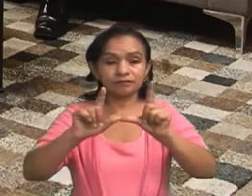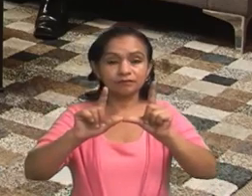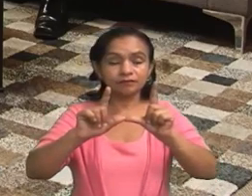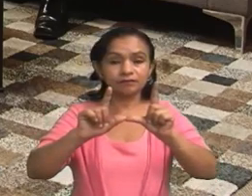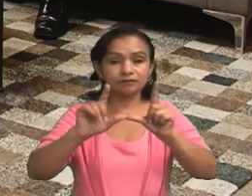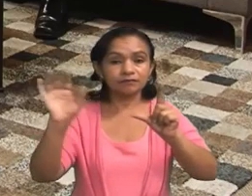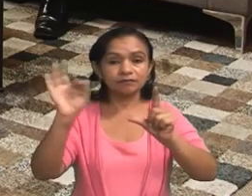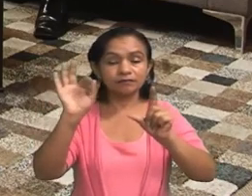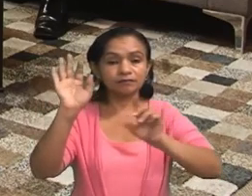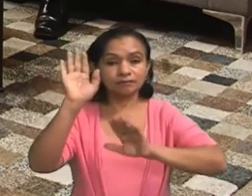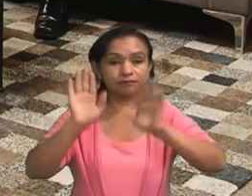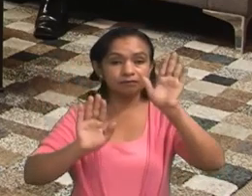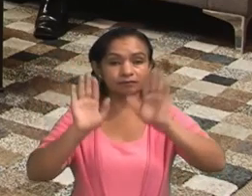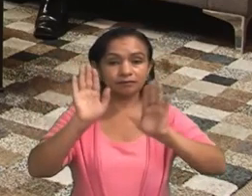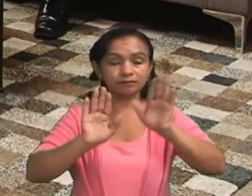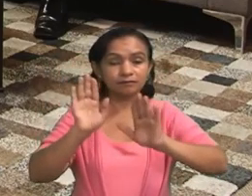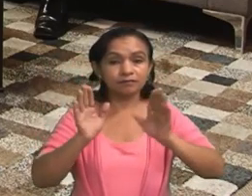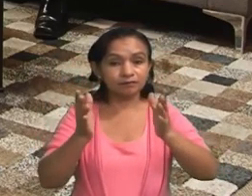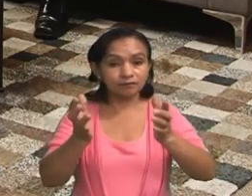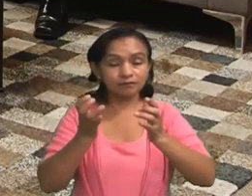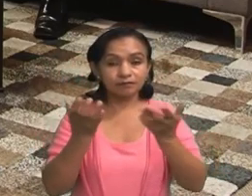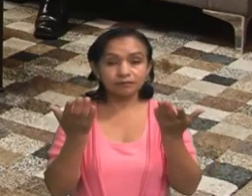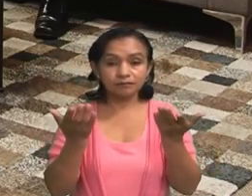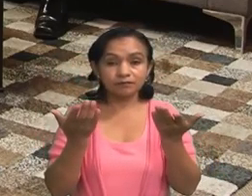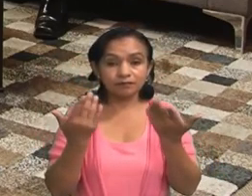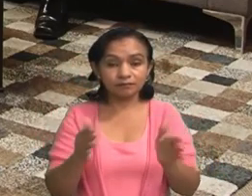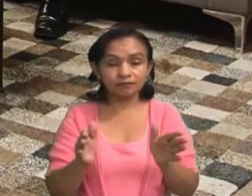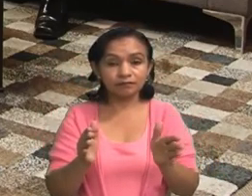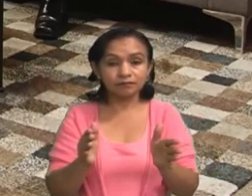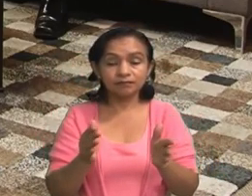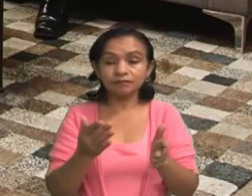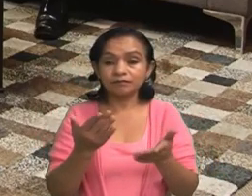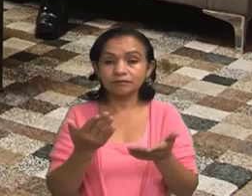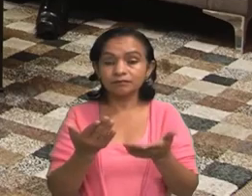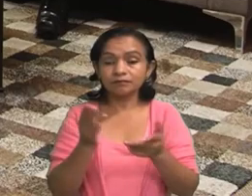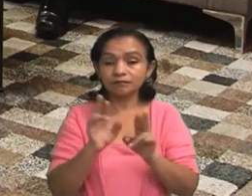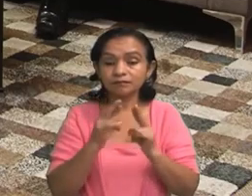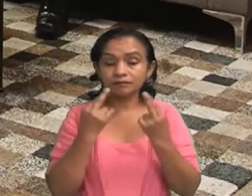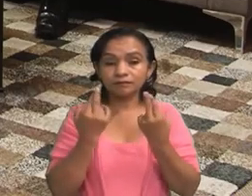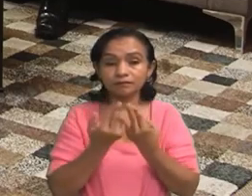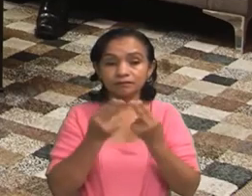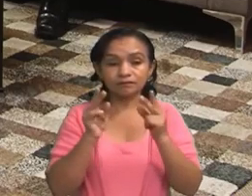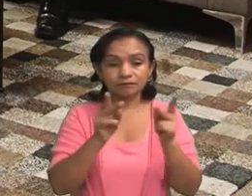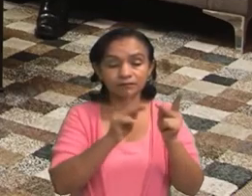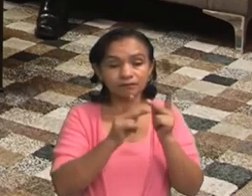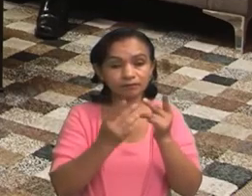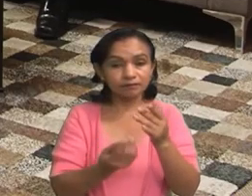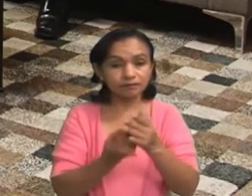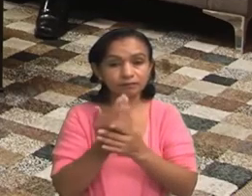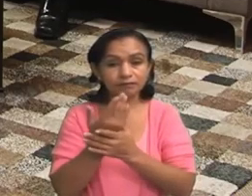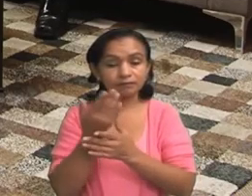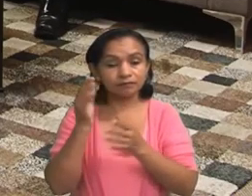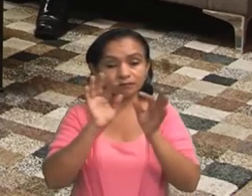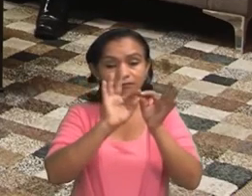métodos de participación para aquellas personas que quieran, porque usted lo mencionó y quisiera que nos hablara de ese encuentro que va a haber con productoras y productores como una especie de